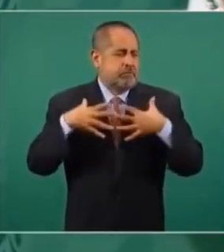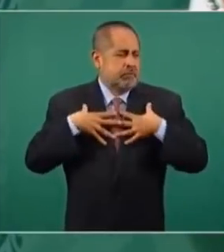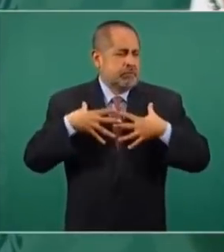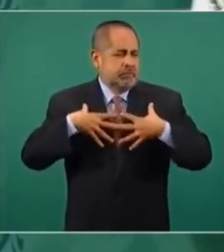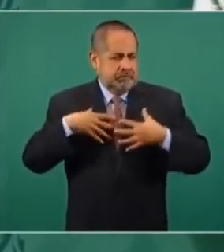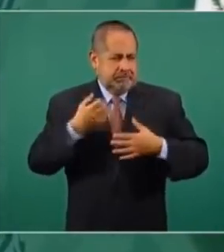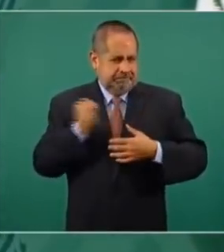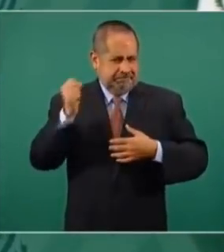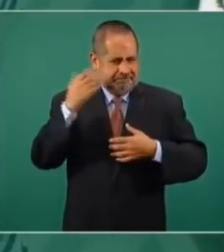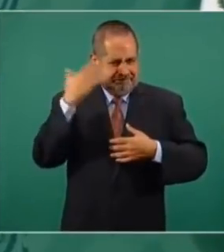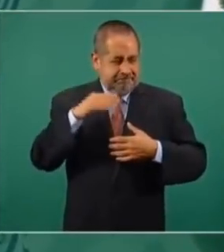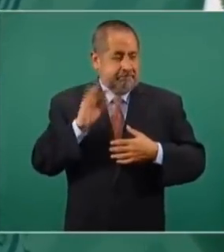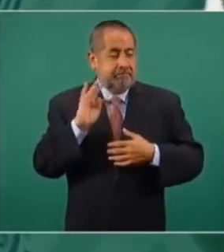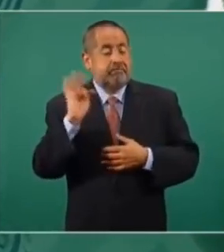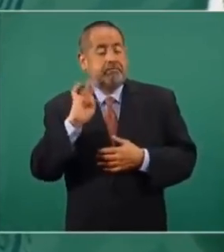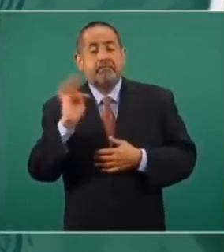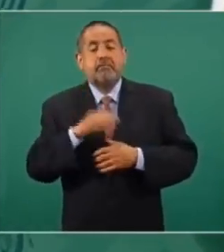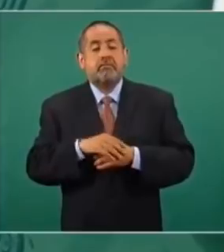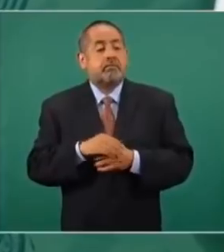neumólogo,